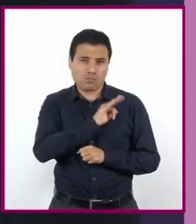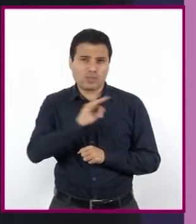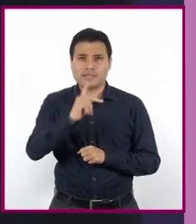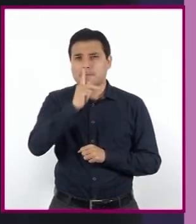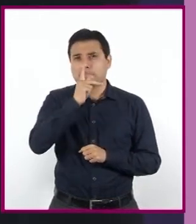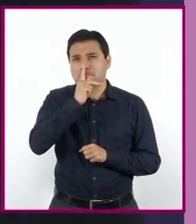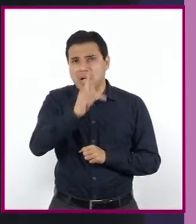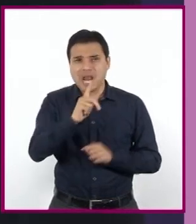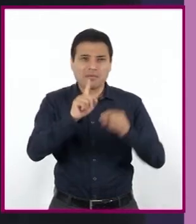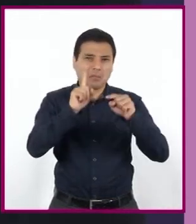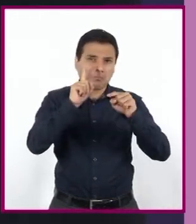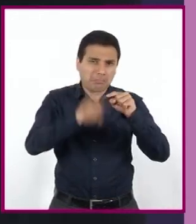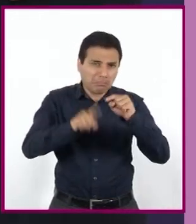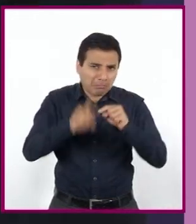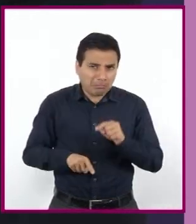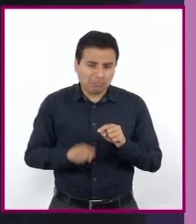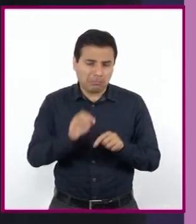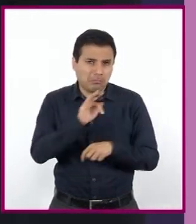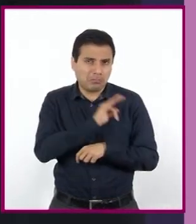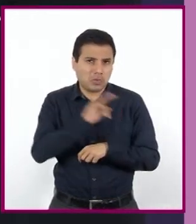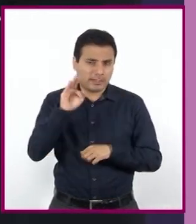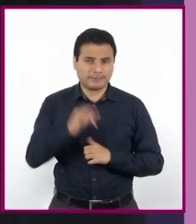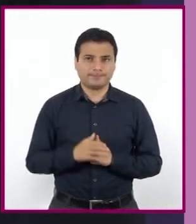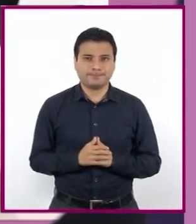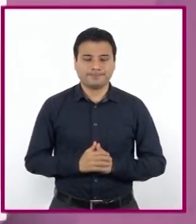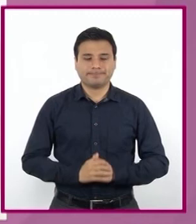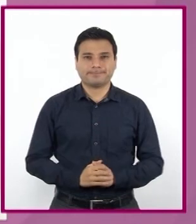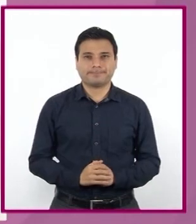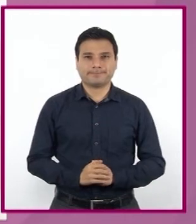palabras además de sustituirlas.